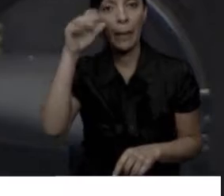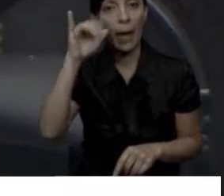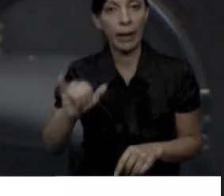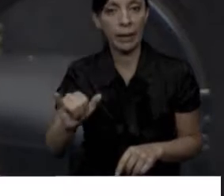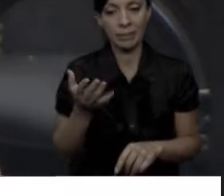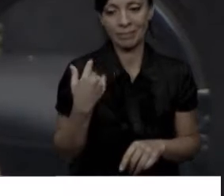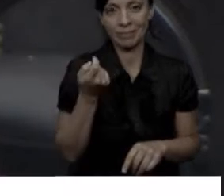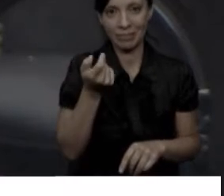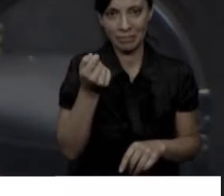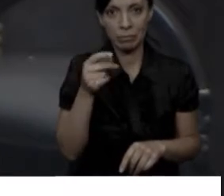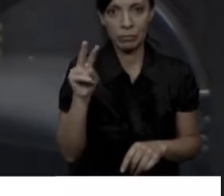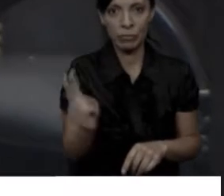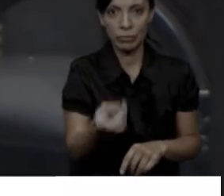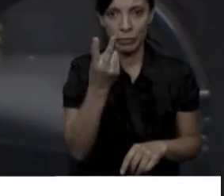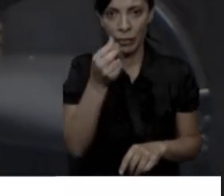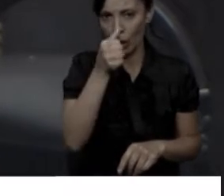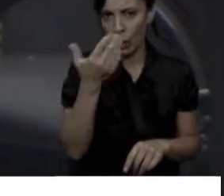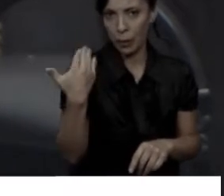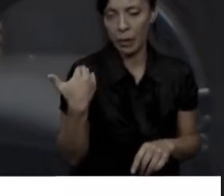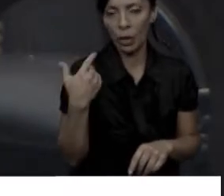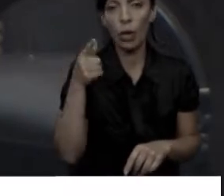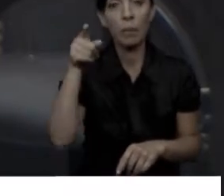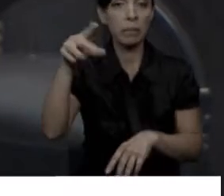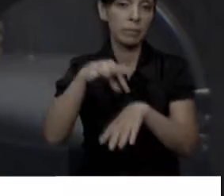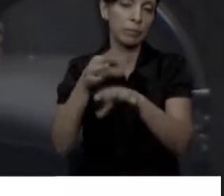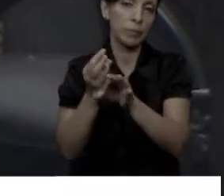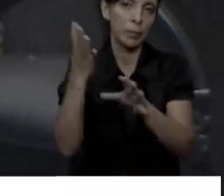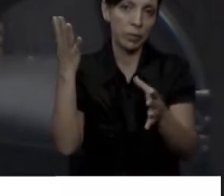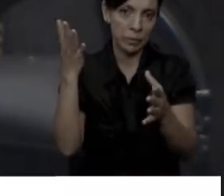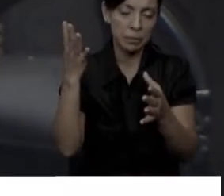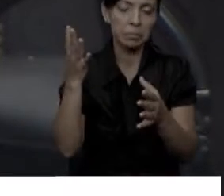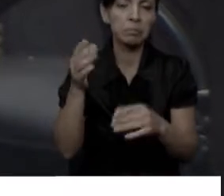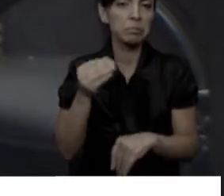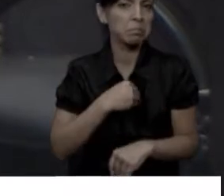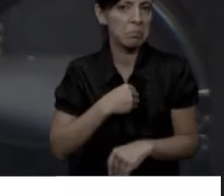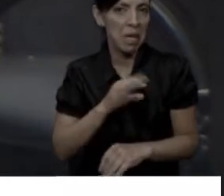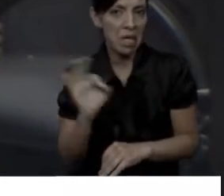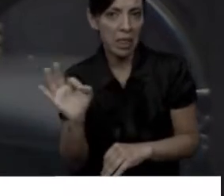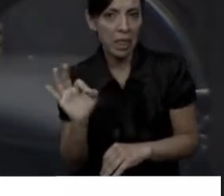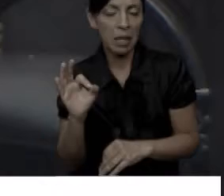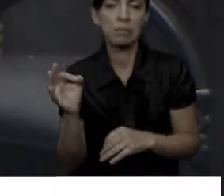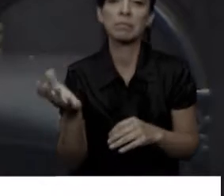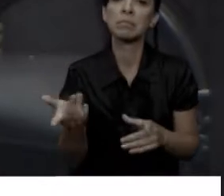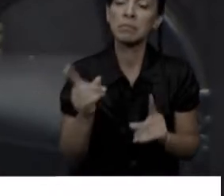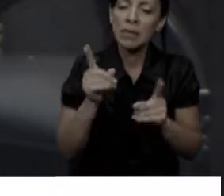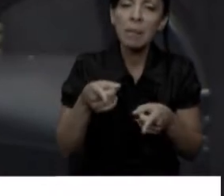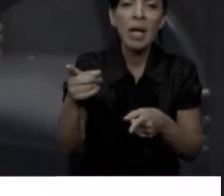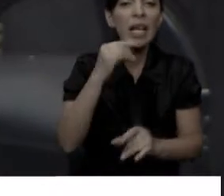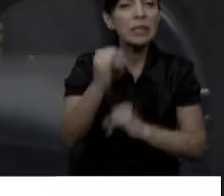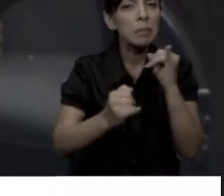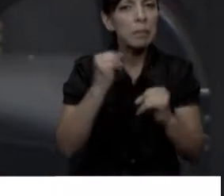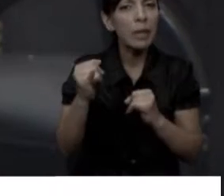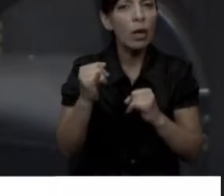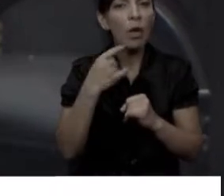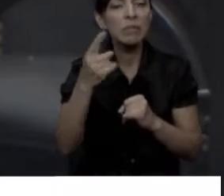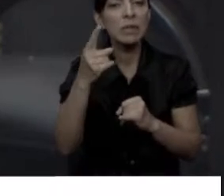Uruguay, que falleció el pasado domingo. Él, médico de profesión, ateo, de izquierda, al explicar el por qué